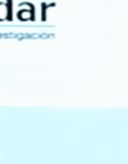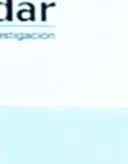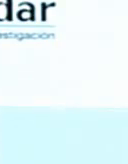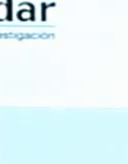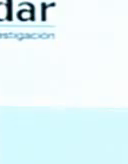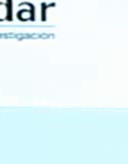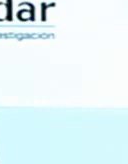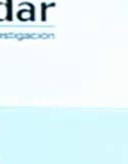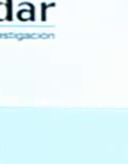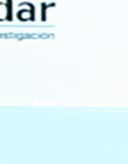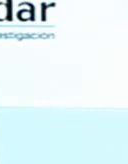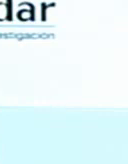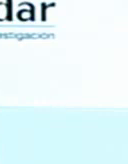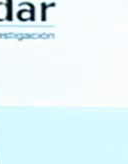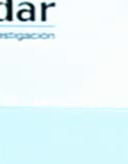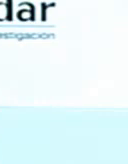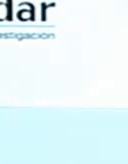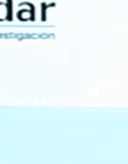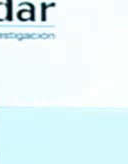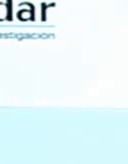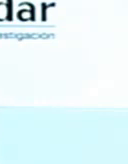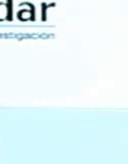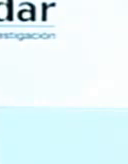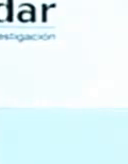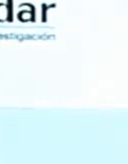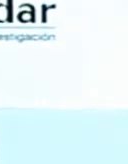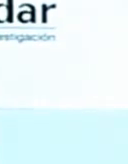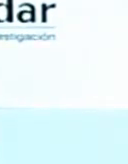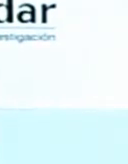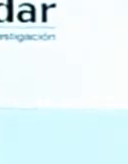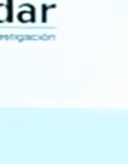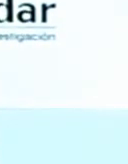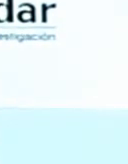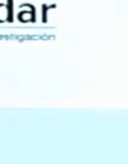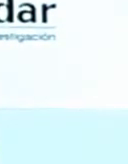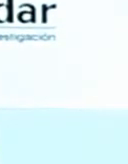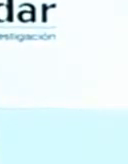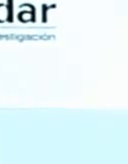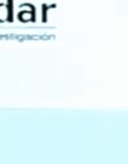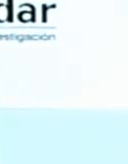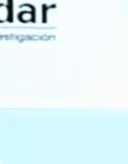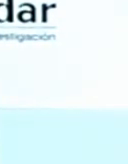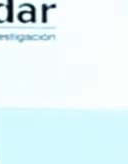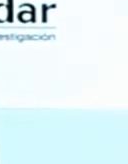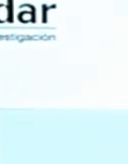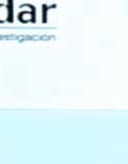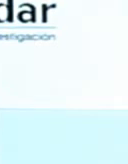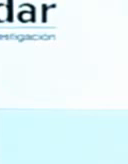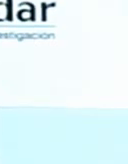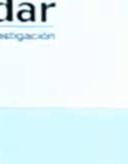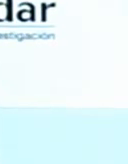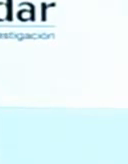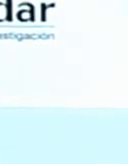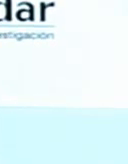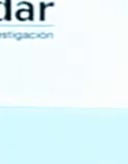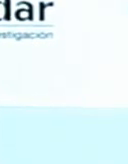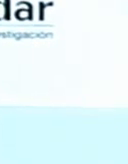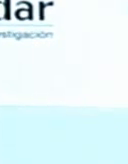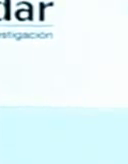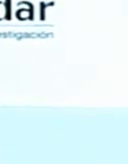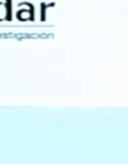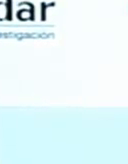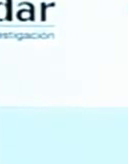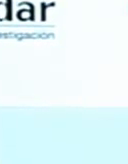guardan las acciones y recomendaciones emitidas. Con base en un análisis de los resultados positivos y los desafíos